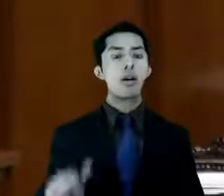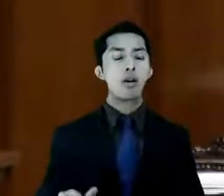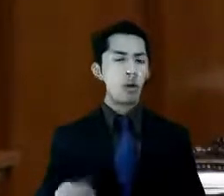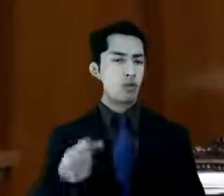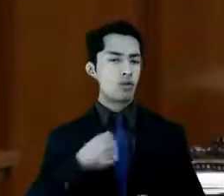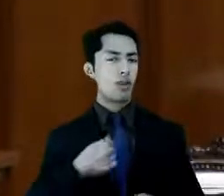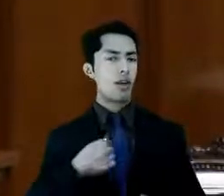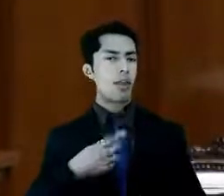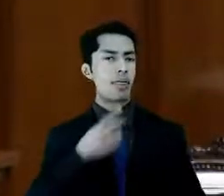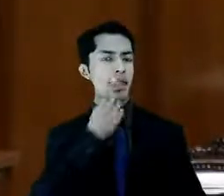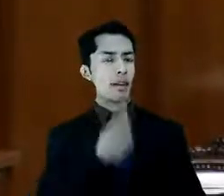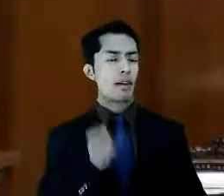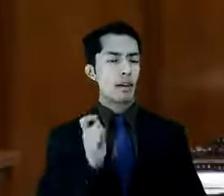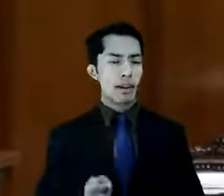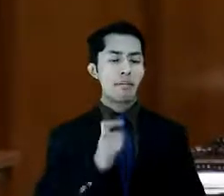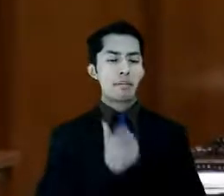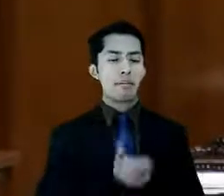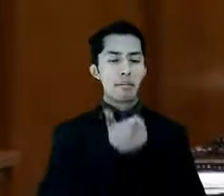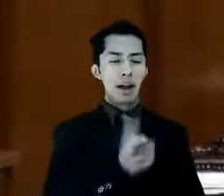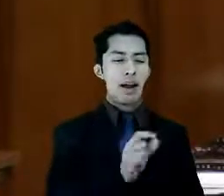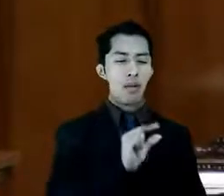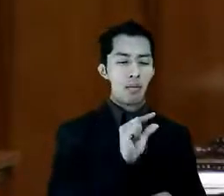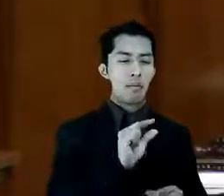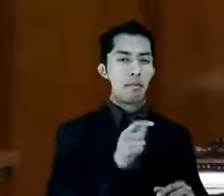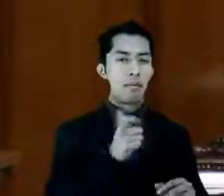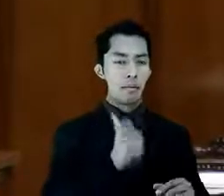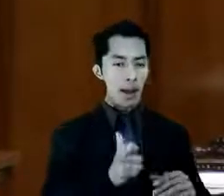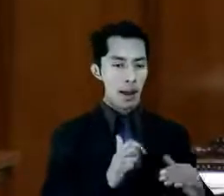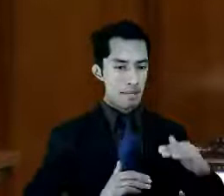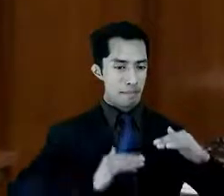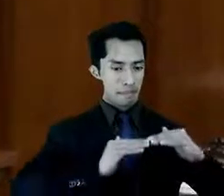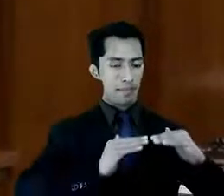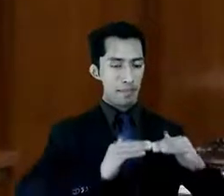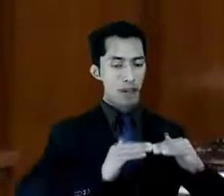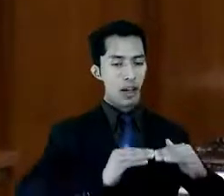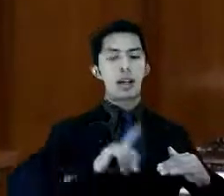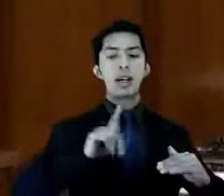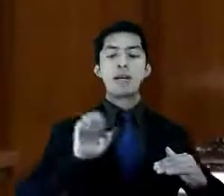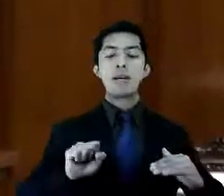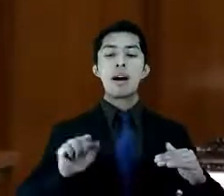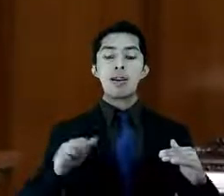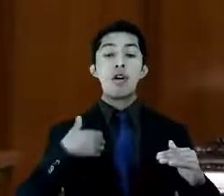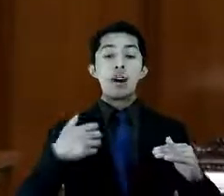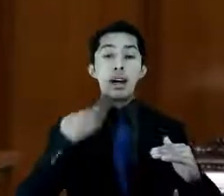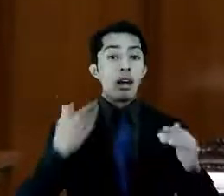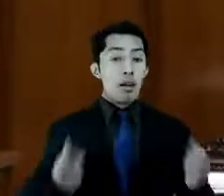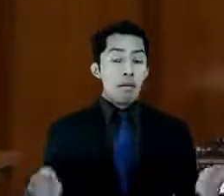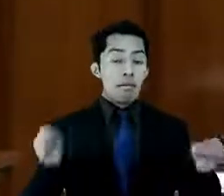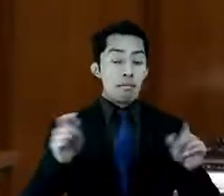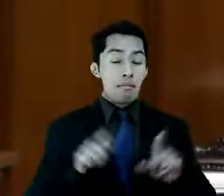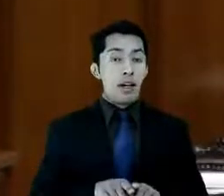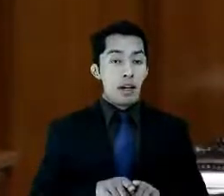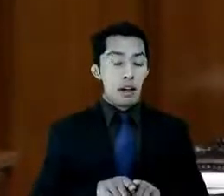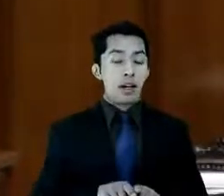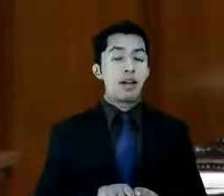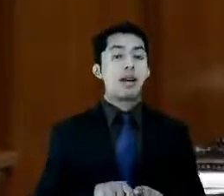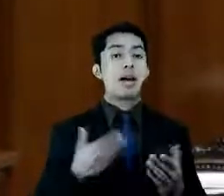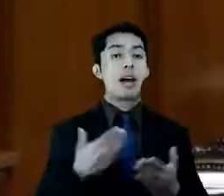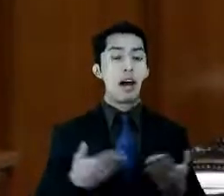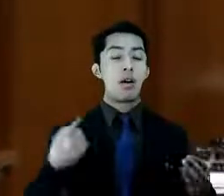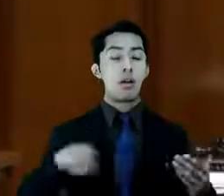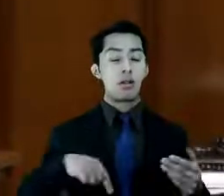diciendo que el salario mínimo sea descompensado con el UMA. Lo único que digo, y replanteamos en